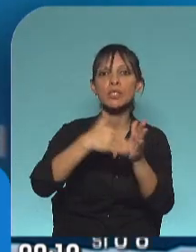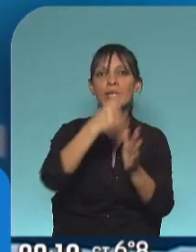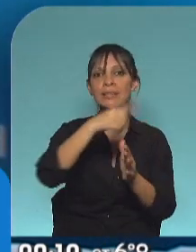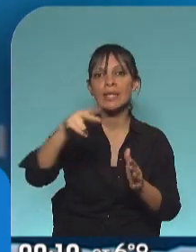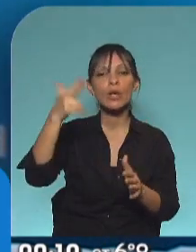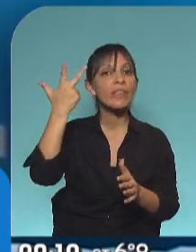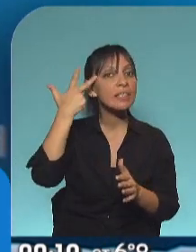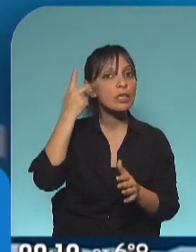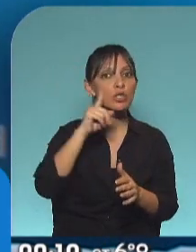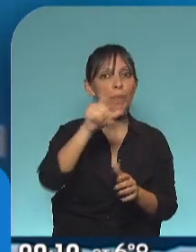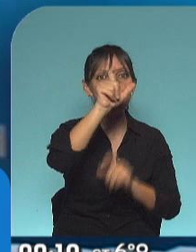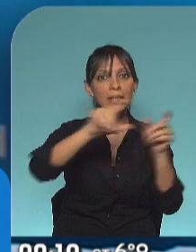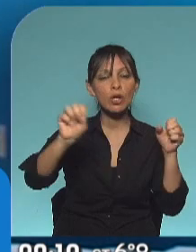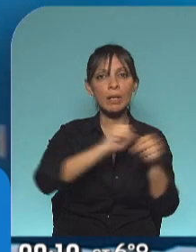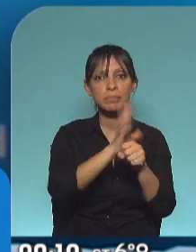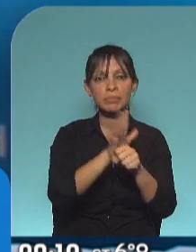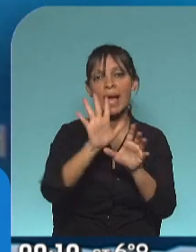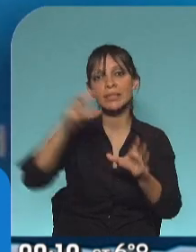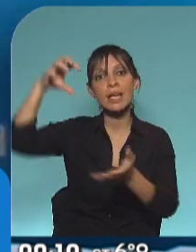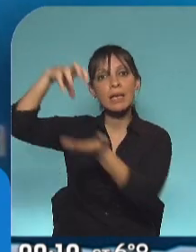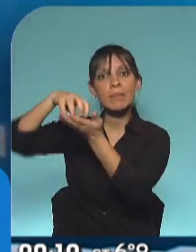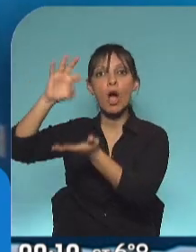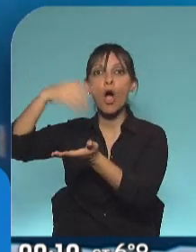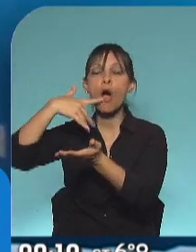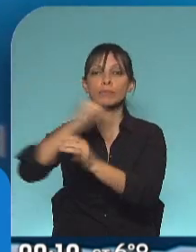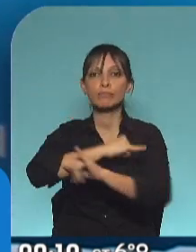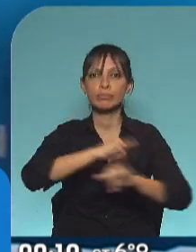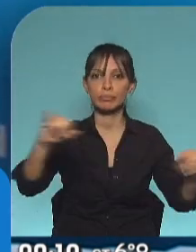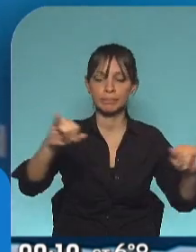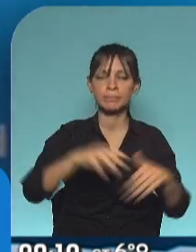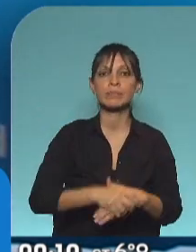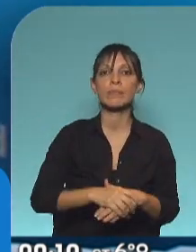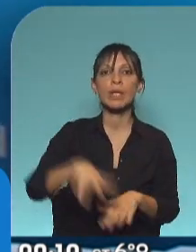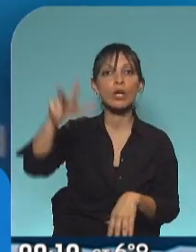25.118.000 casos, según informa la Organización Mundial de la Salud,